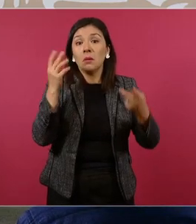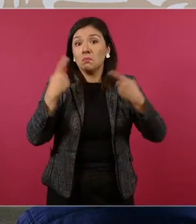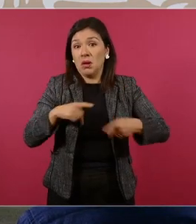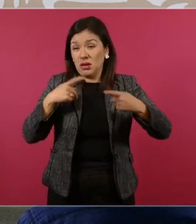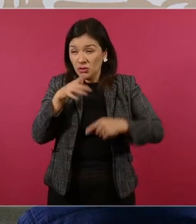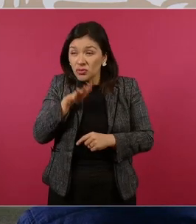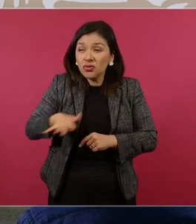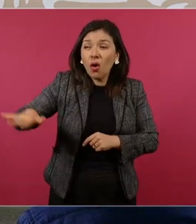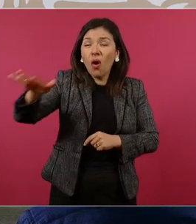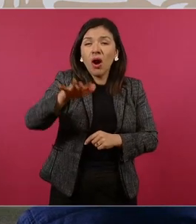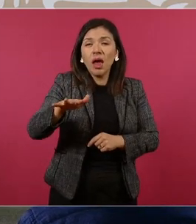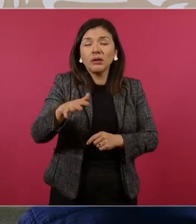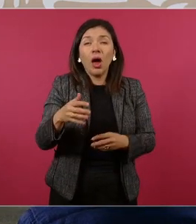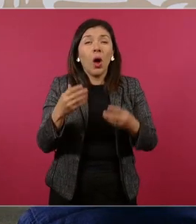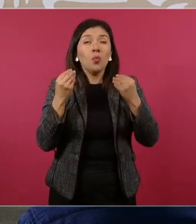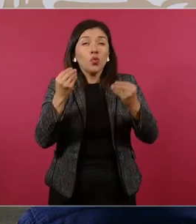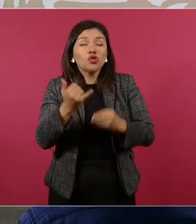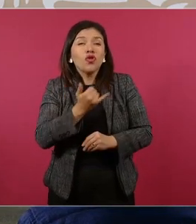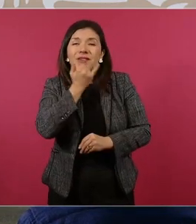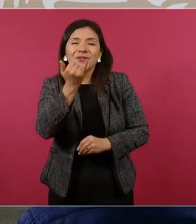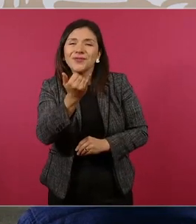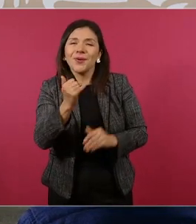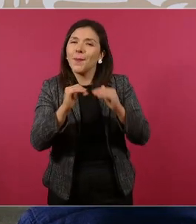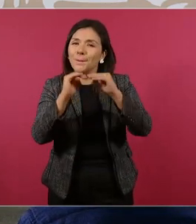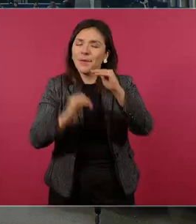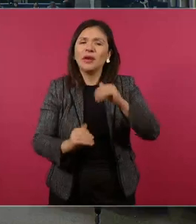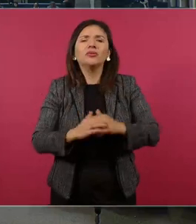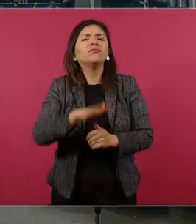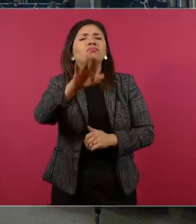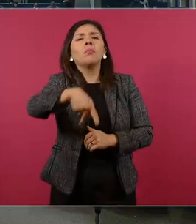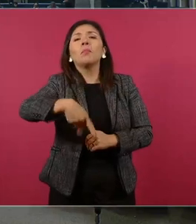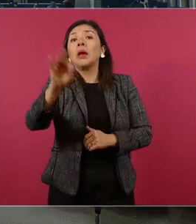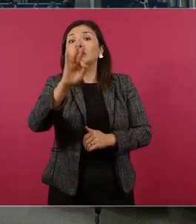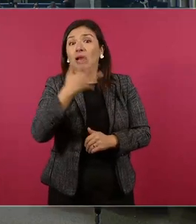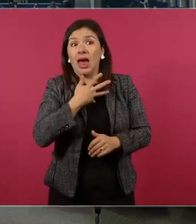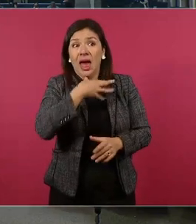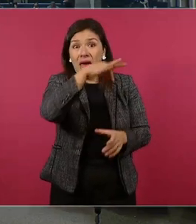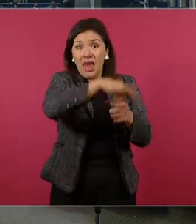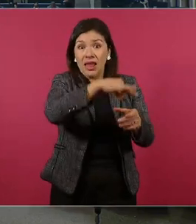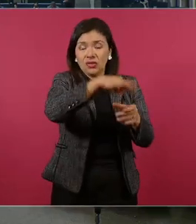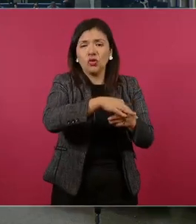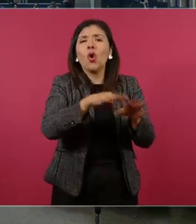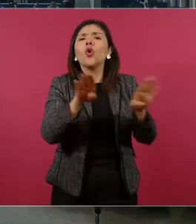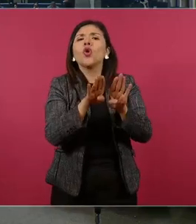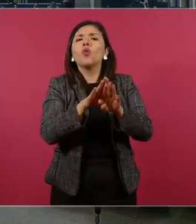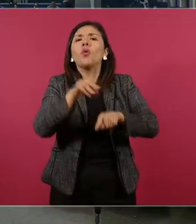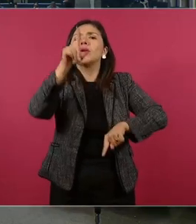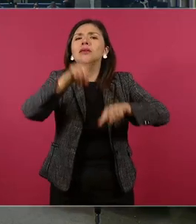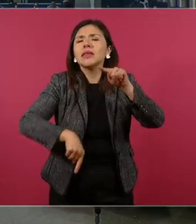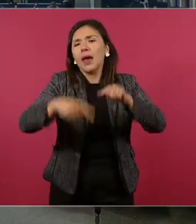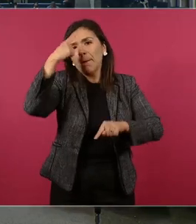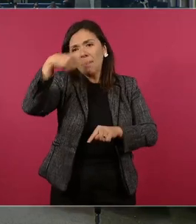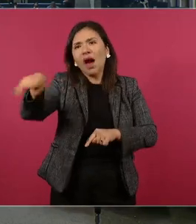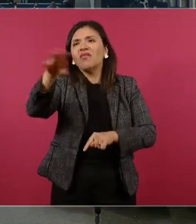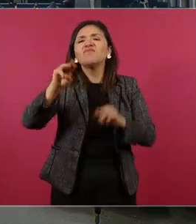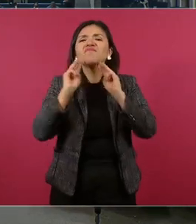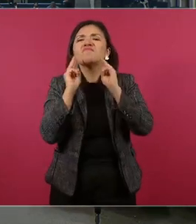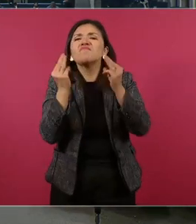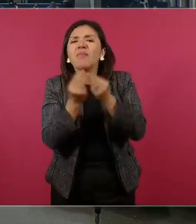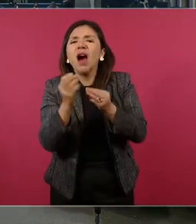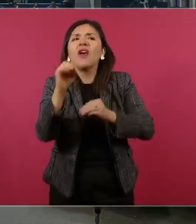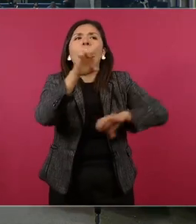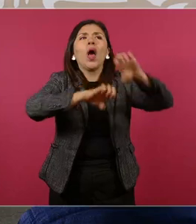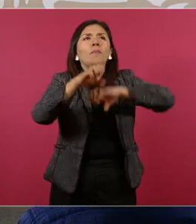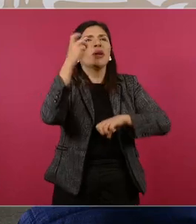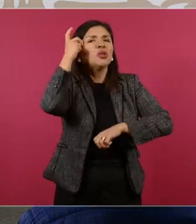menos y van evitar hay una elección Cómo se va a evitar que intervenga el narco o empresarios con su dinero es